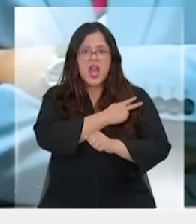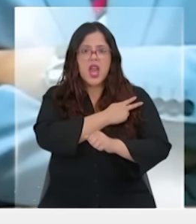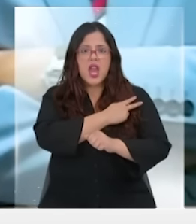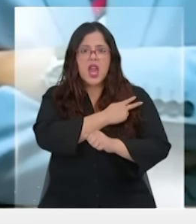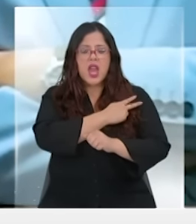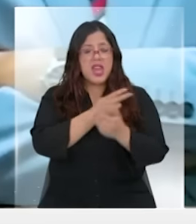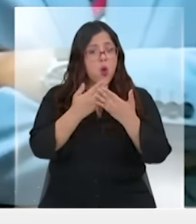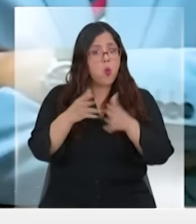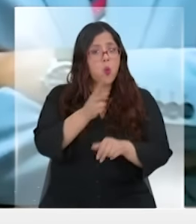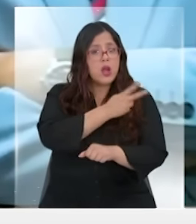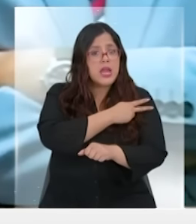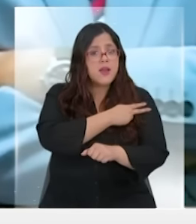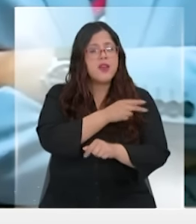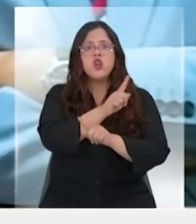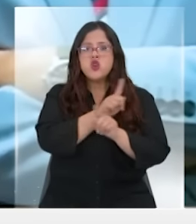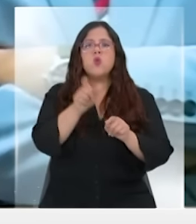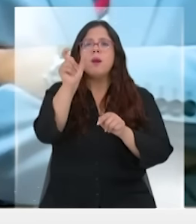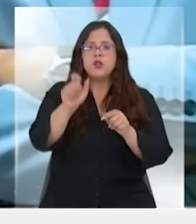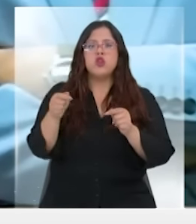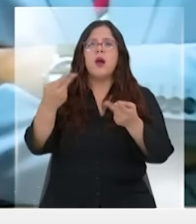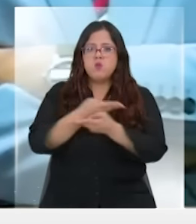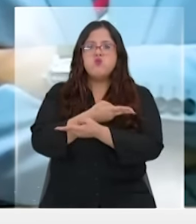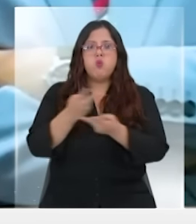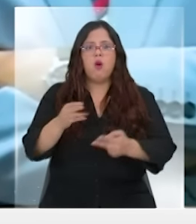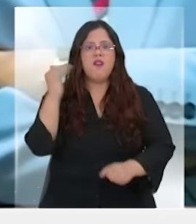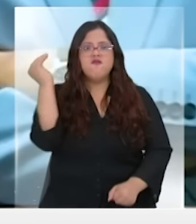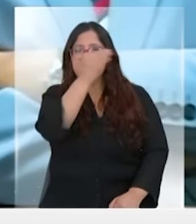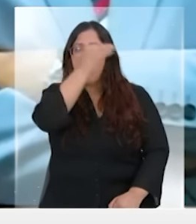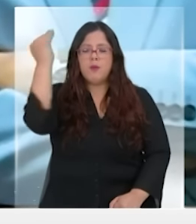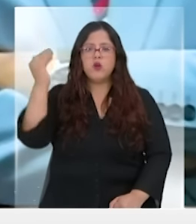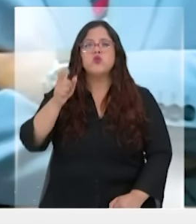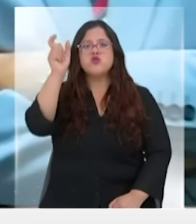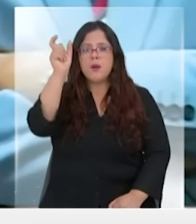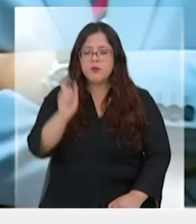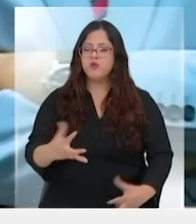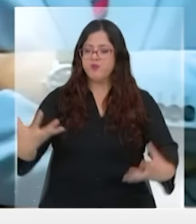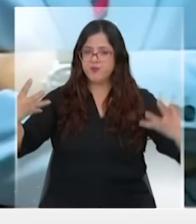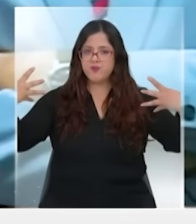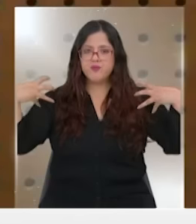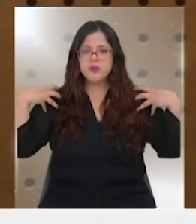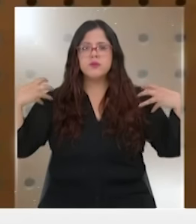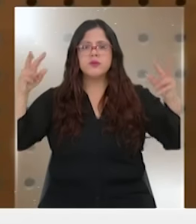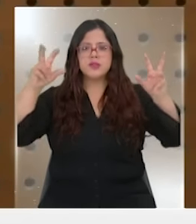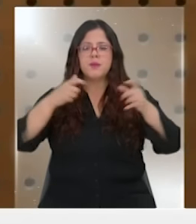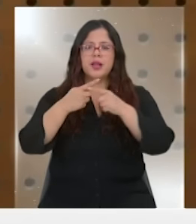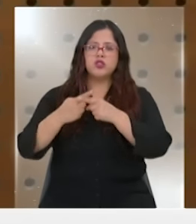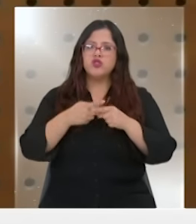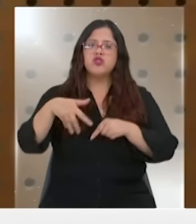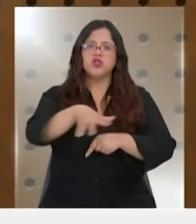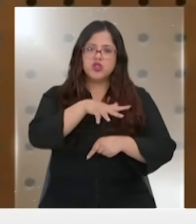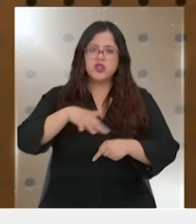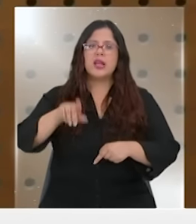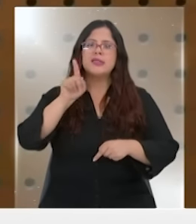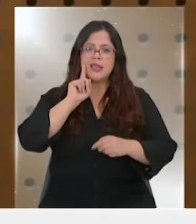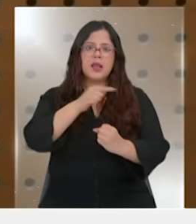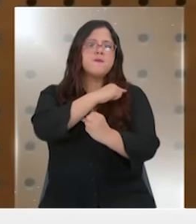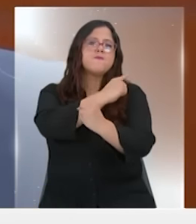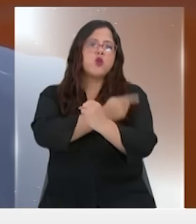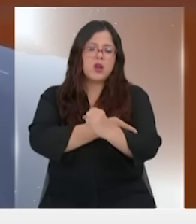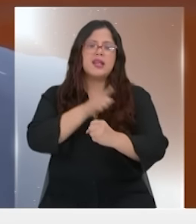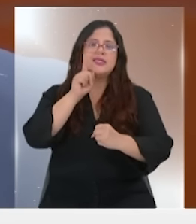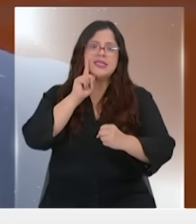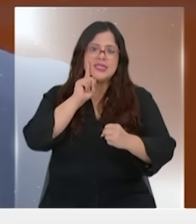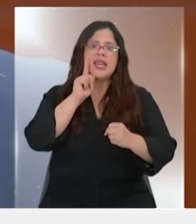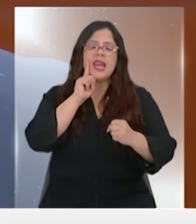cualquier jefe, es una figura pública. Es una figura que tiene peso en el ámbito social. Tiene poder, tiene influencia,